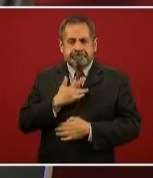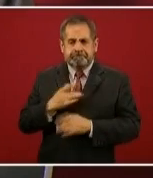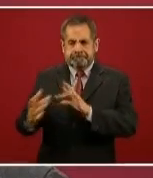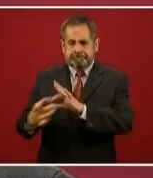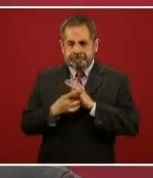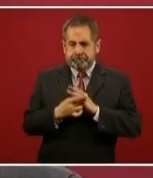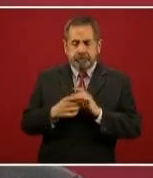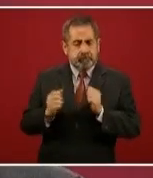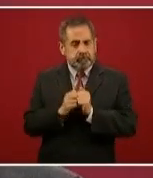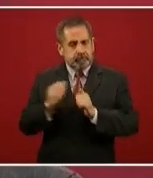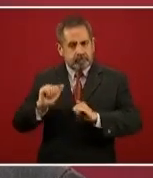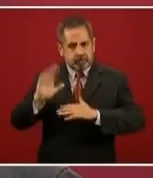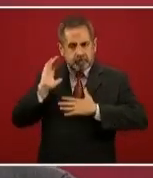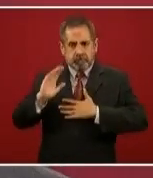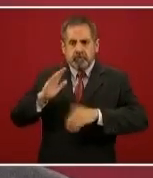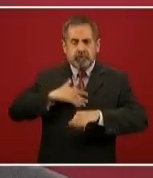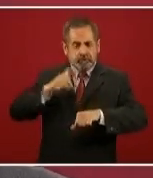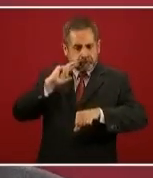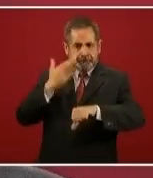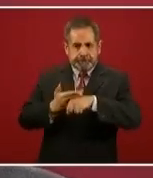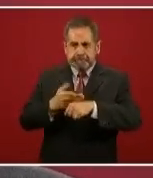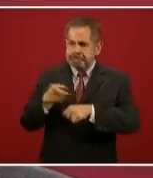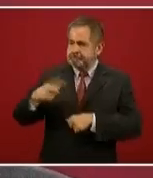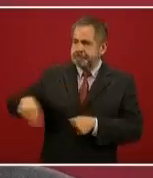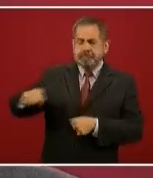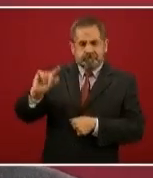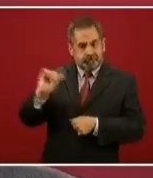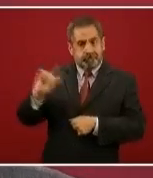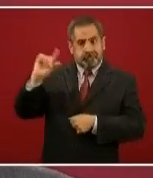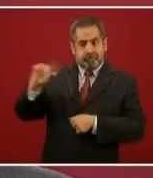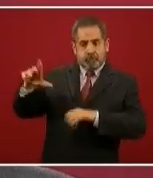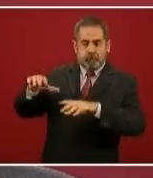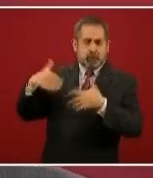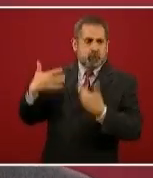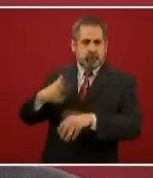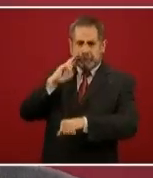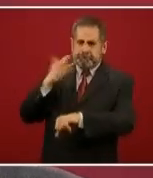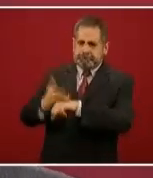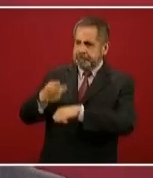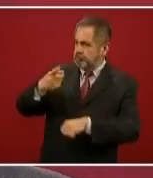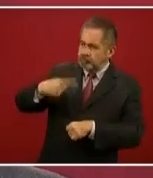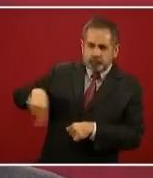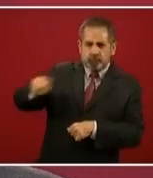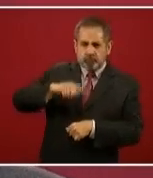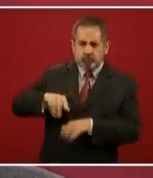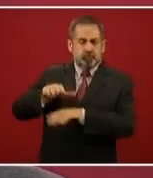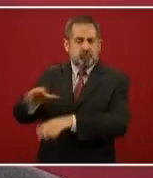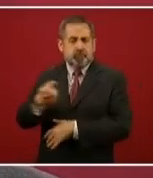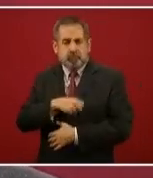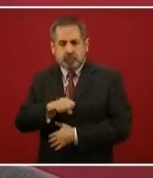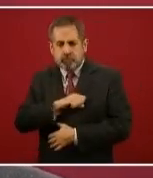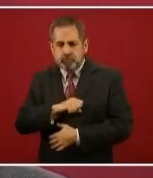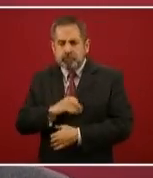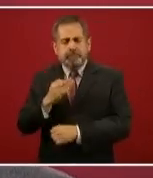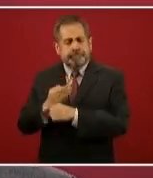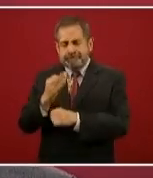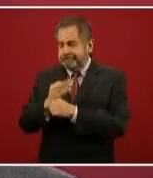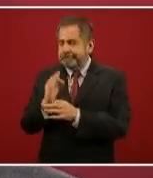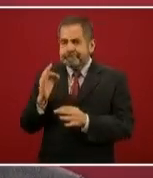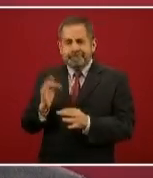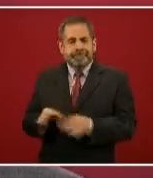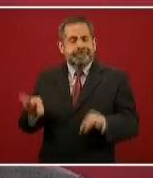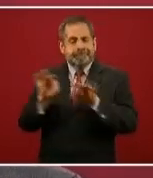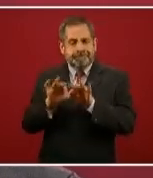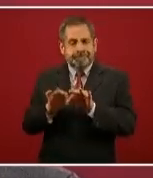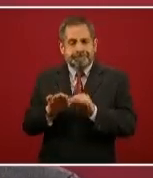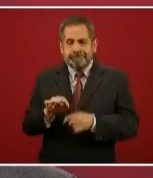el compromiso, la responsabilidad profesional de todo el personal de salud en este momento es fundamental. No